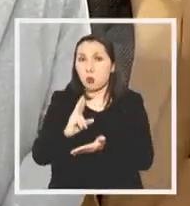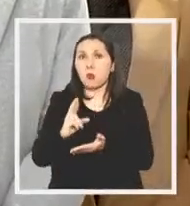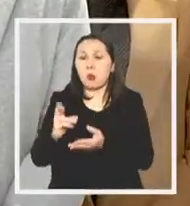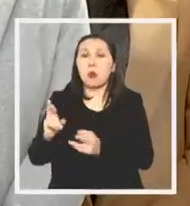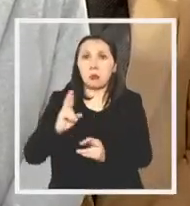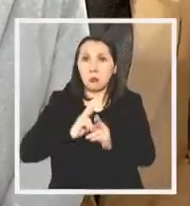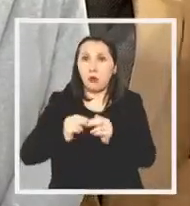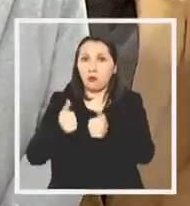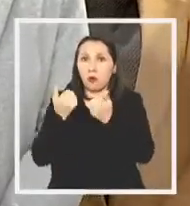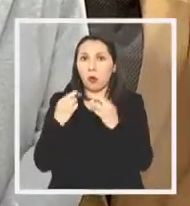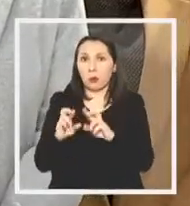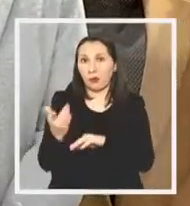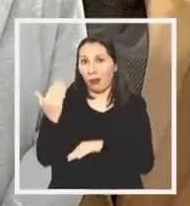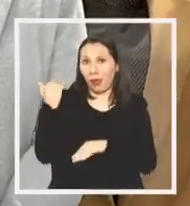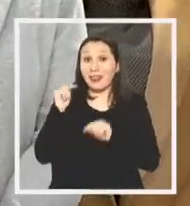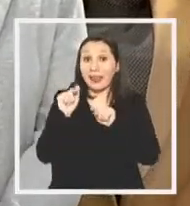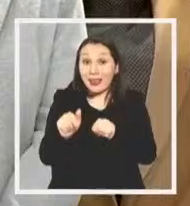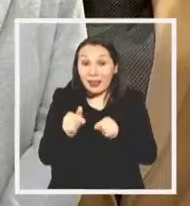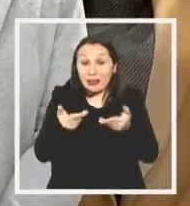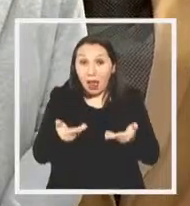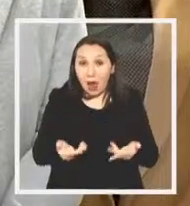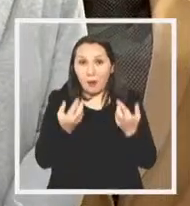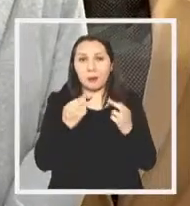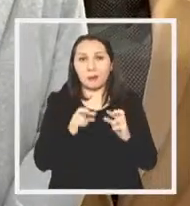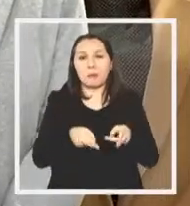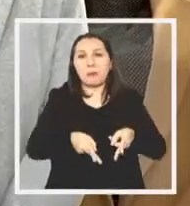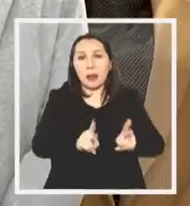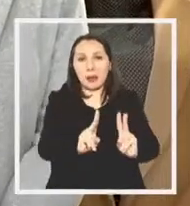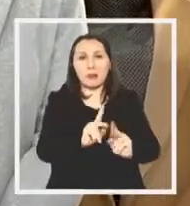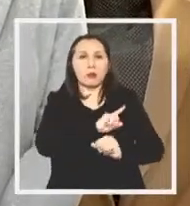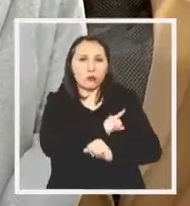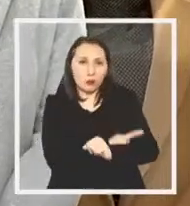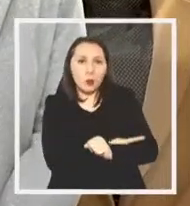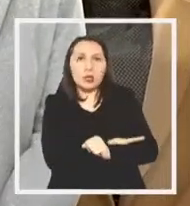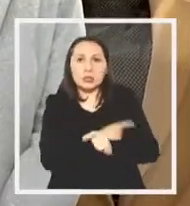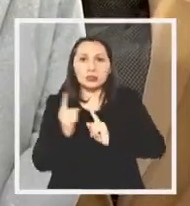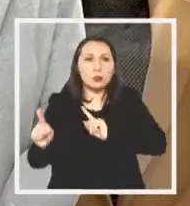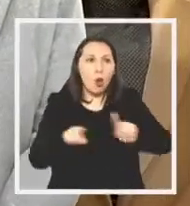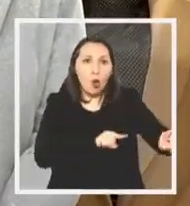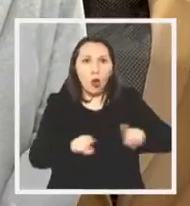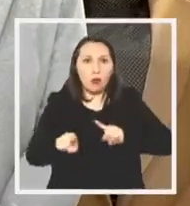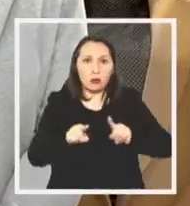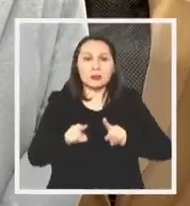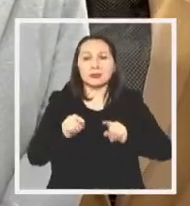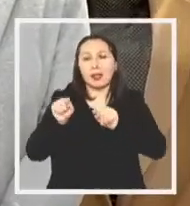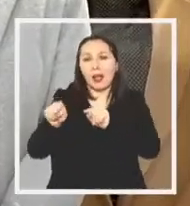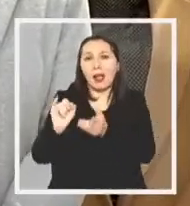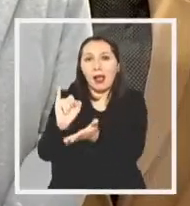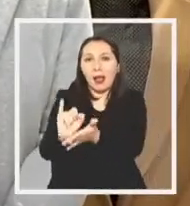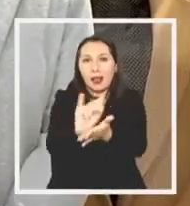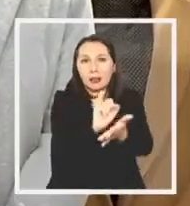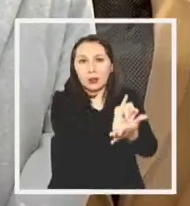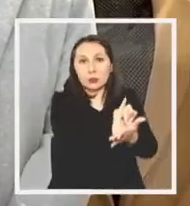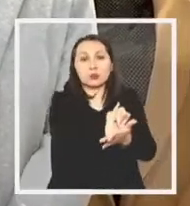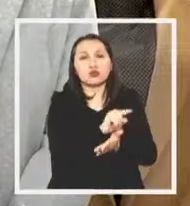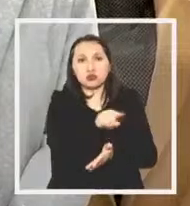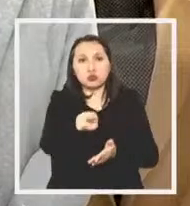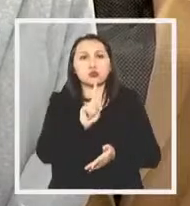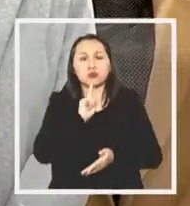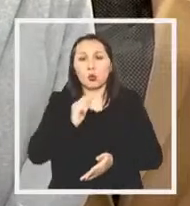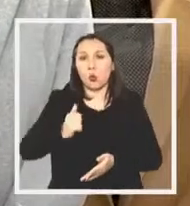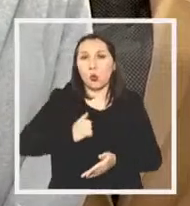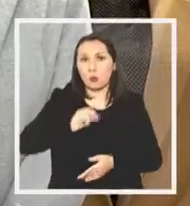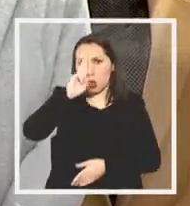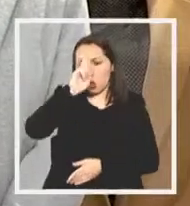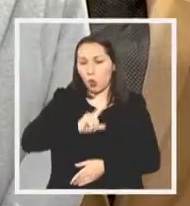otras oportunidades y creemos que esto nos va a permitir efectivamente fortalecer nuestra coordinación con estas instituciones que cumplen un